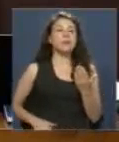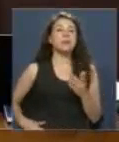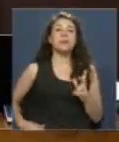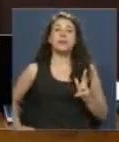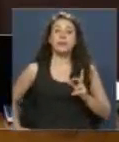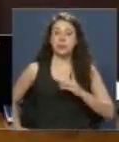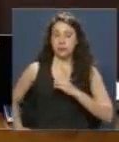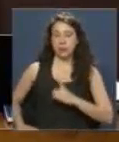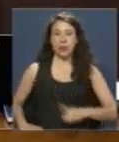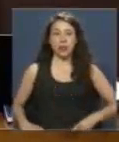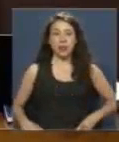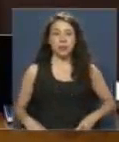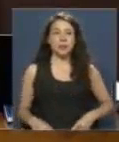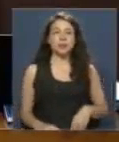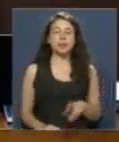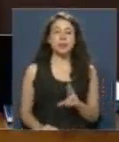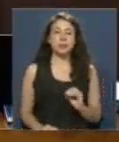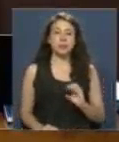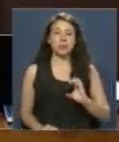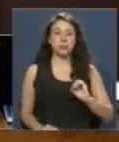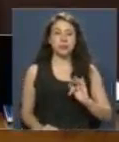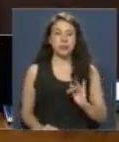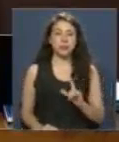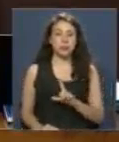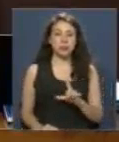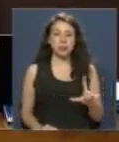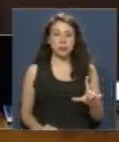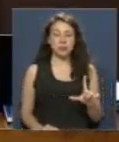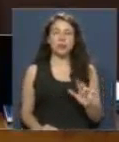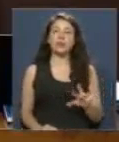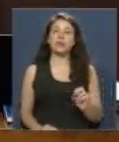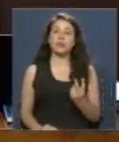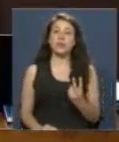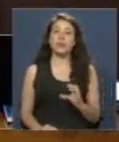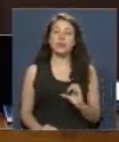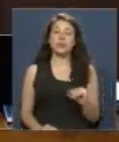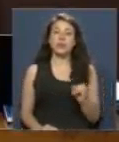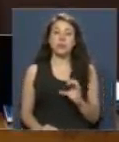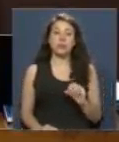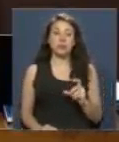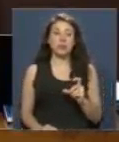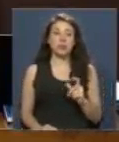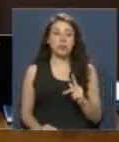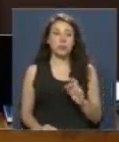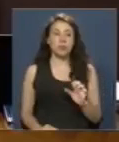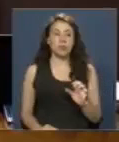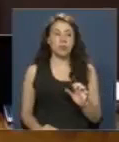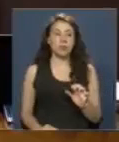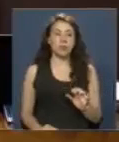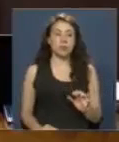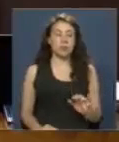señor diputado don Luis Roca Full, después a don Luciano Cruzcoque, primero don Luis